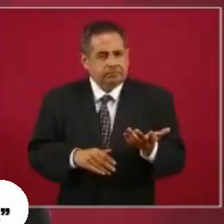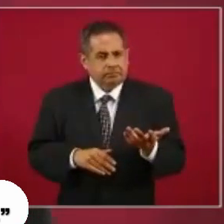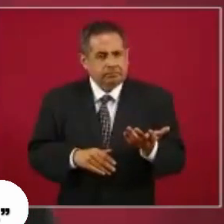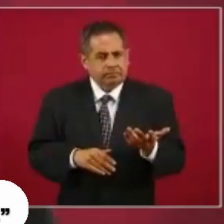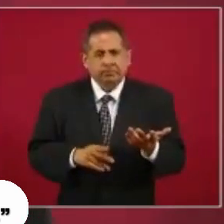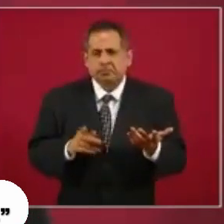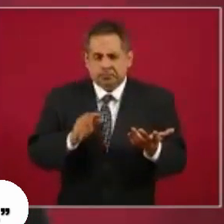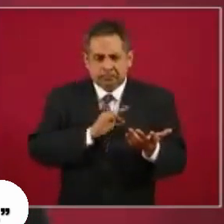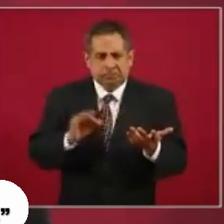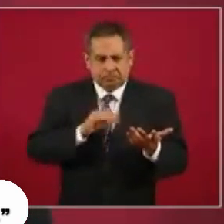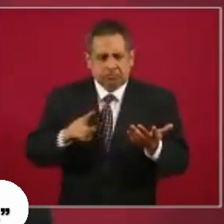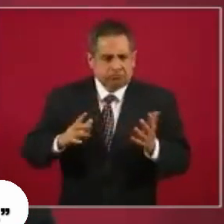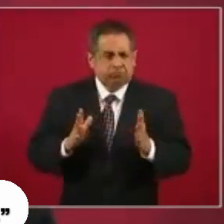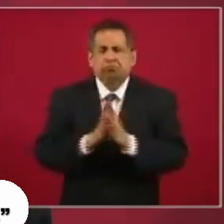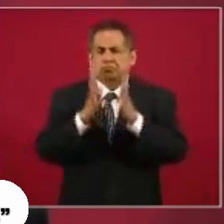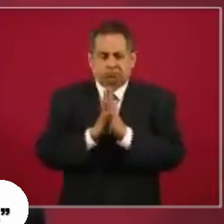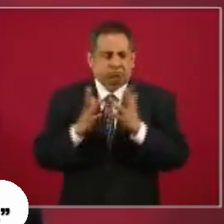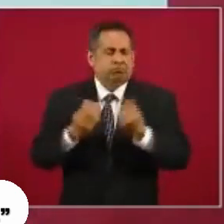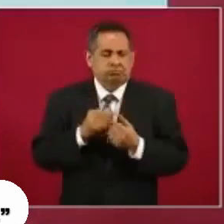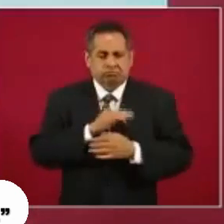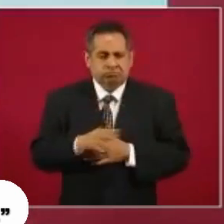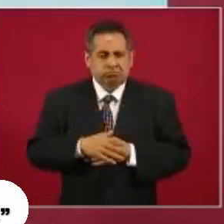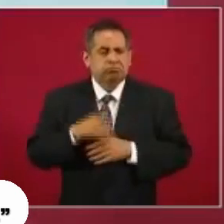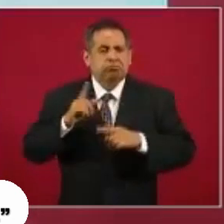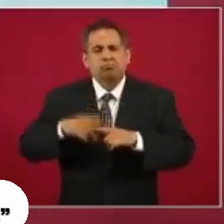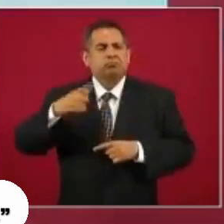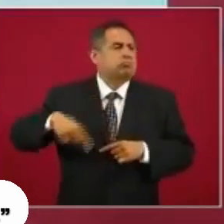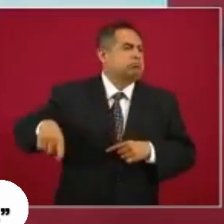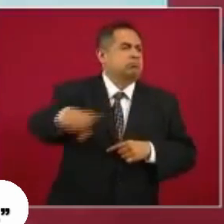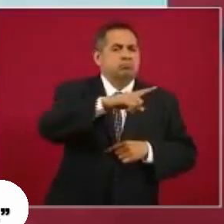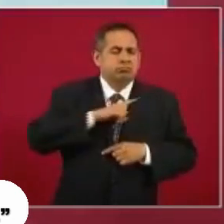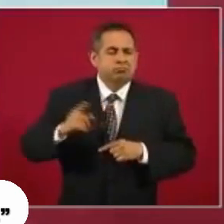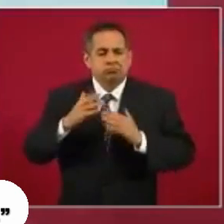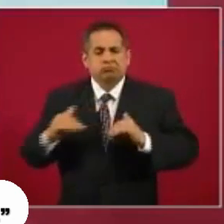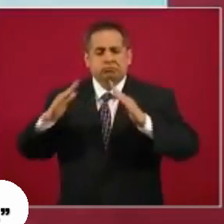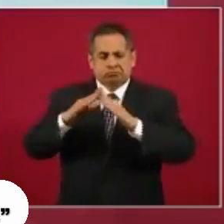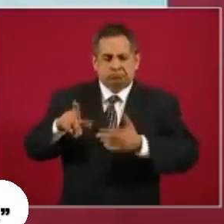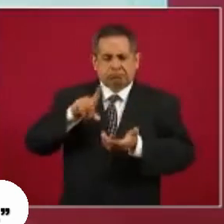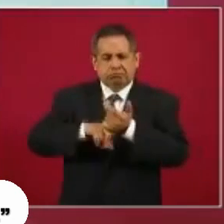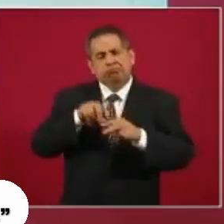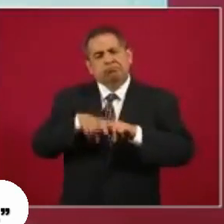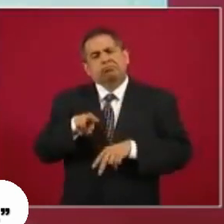podemos participar desde nuestro domicilio